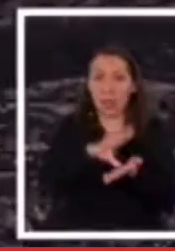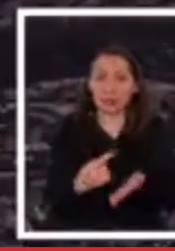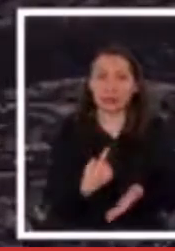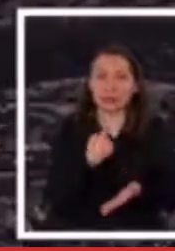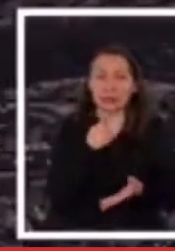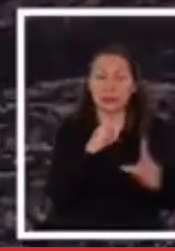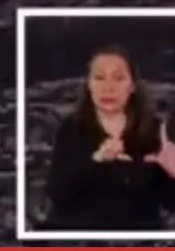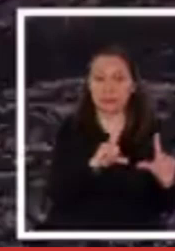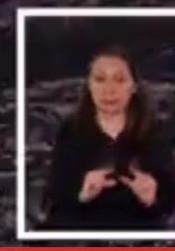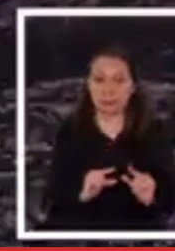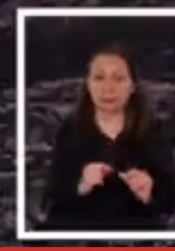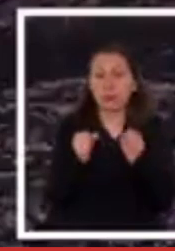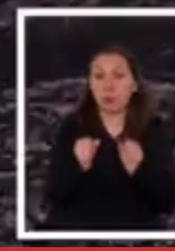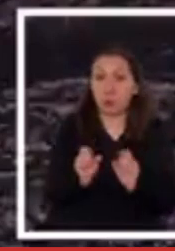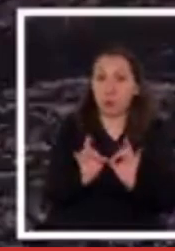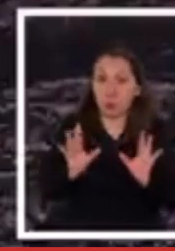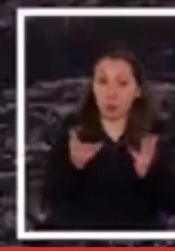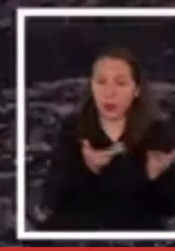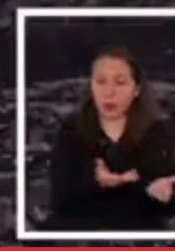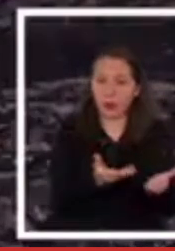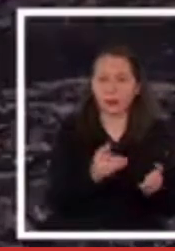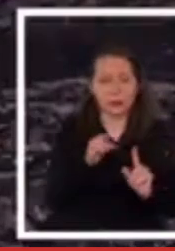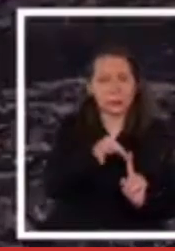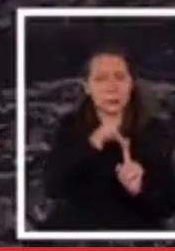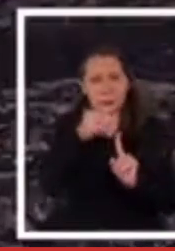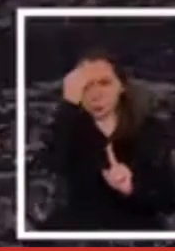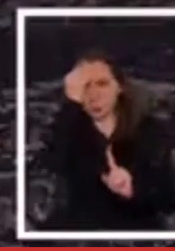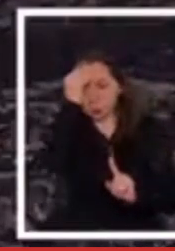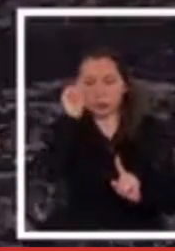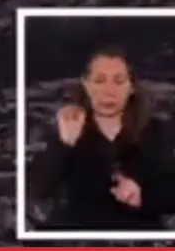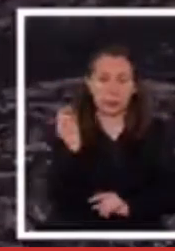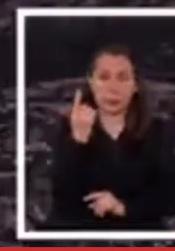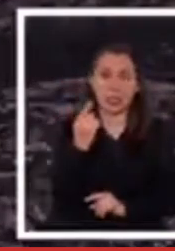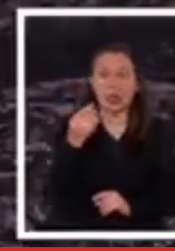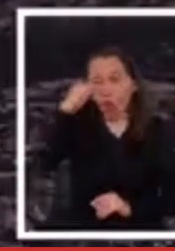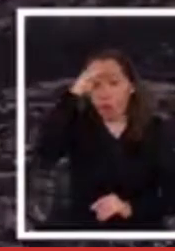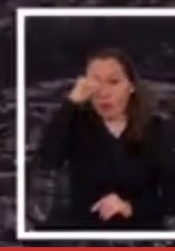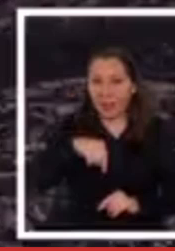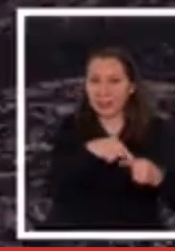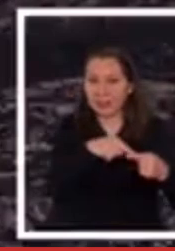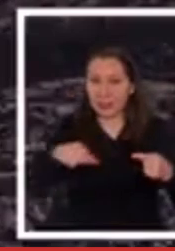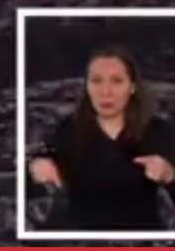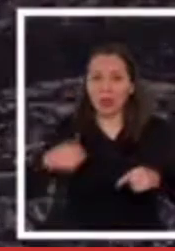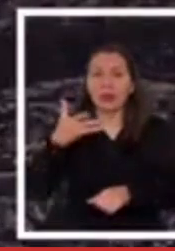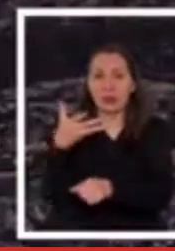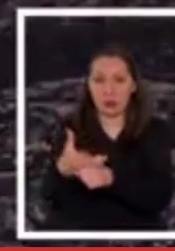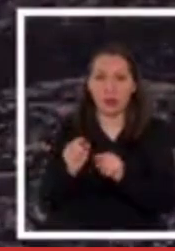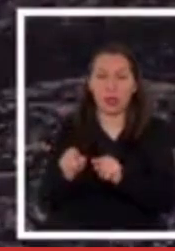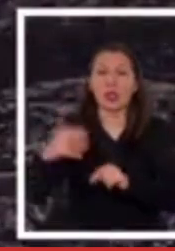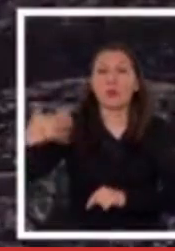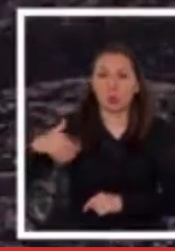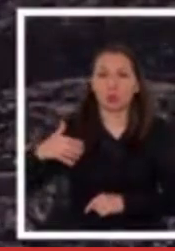verse afectada por tanto prioridad número uno y confía en que durante esta semana van a existir